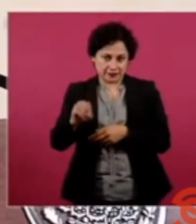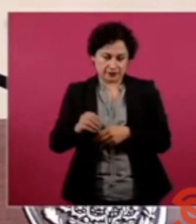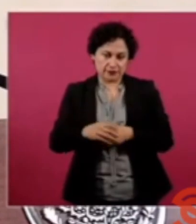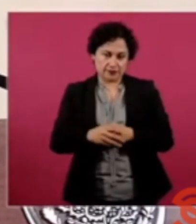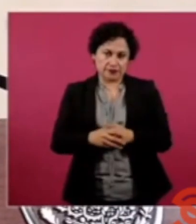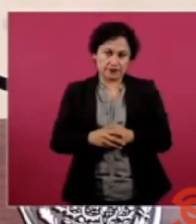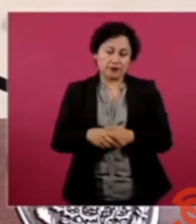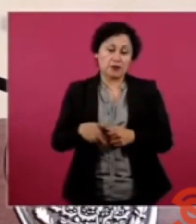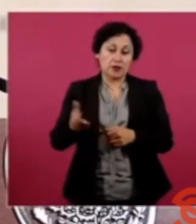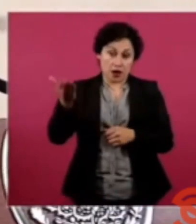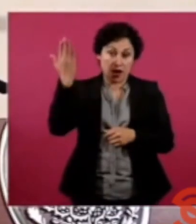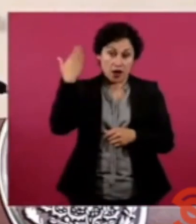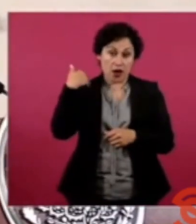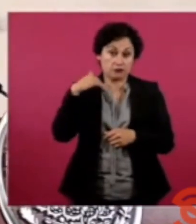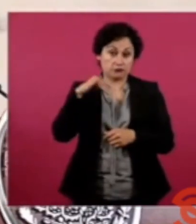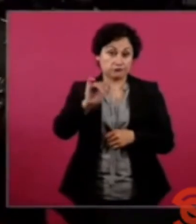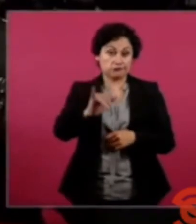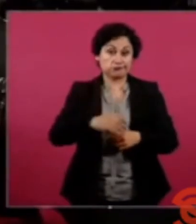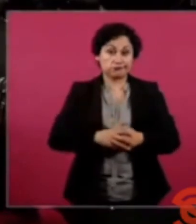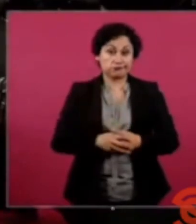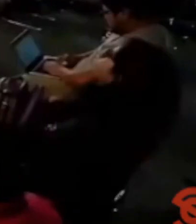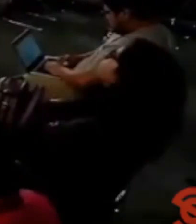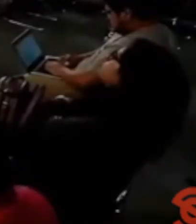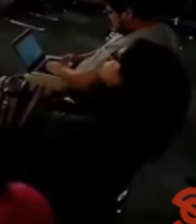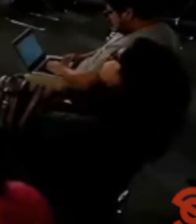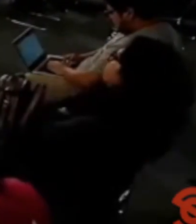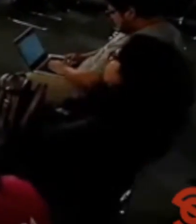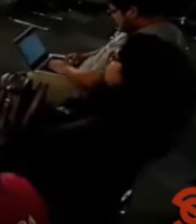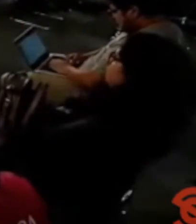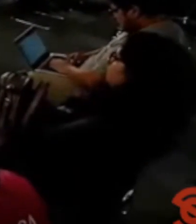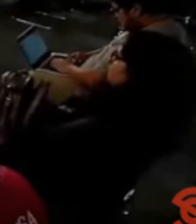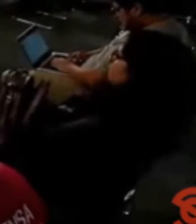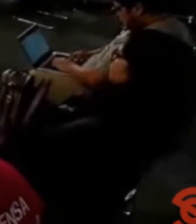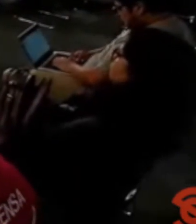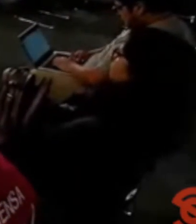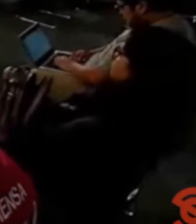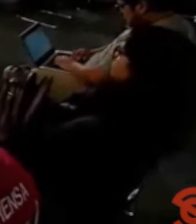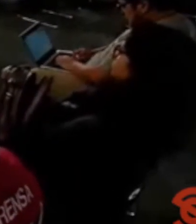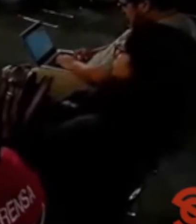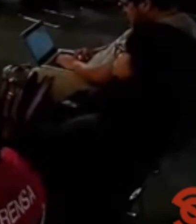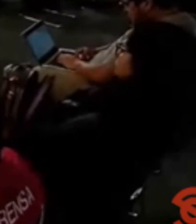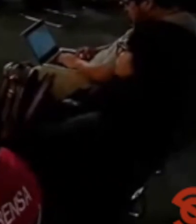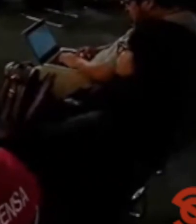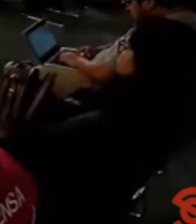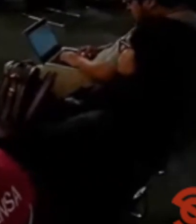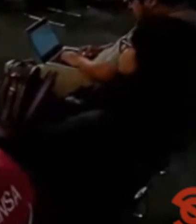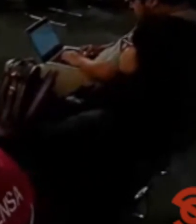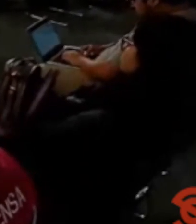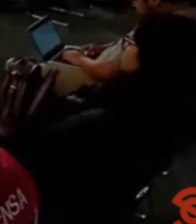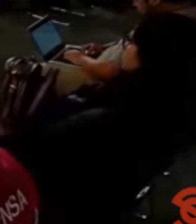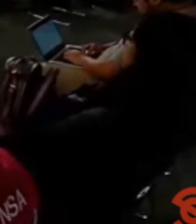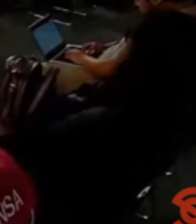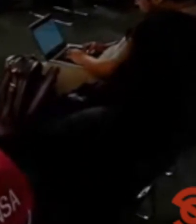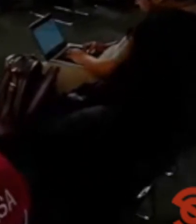en ese entonces. Y muchas cosas más. Pero